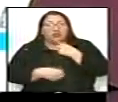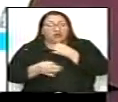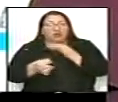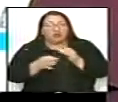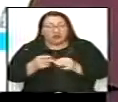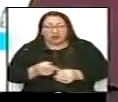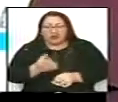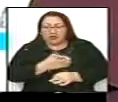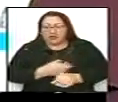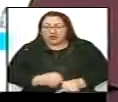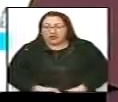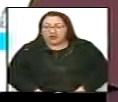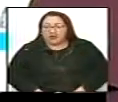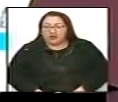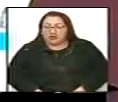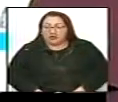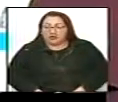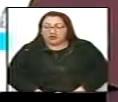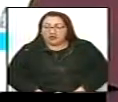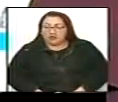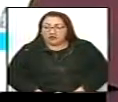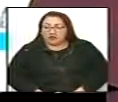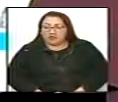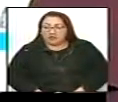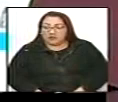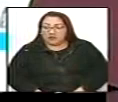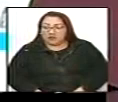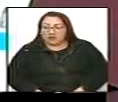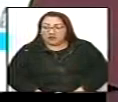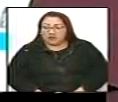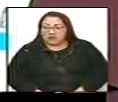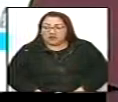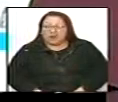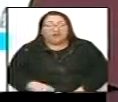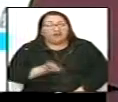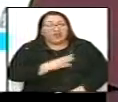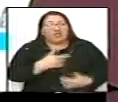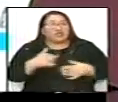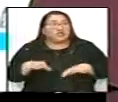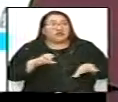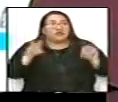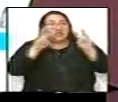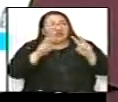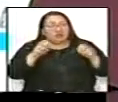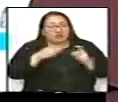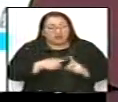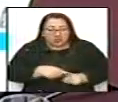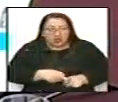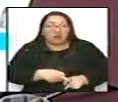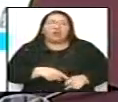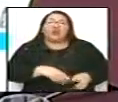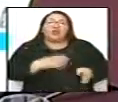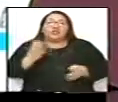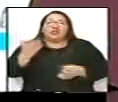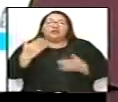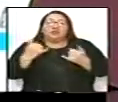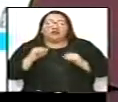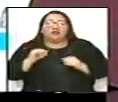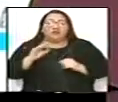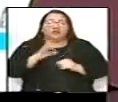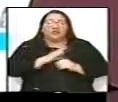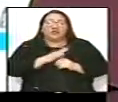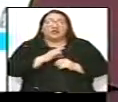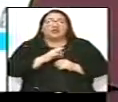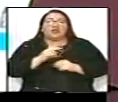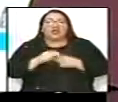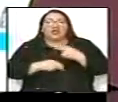¿no?, de que la Fiscalía de la Nación ya estaba haciendo una investigación, ¿no?, de que se solicite información a la